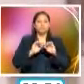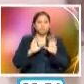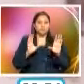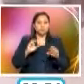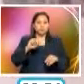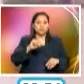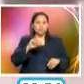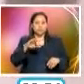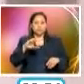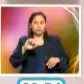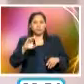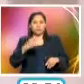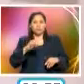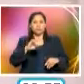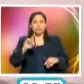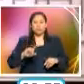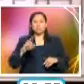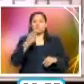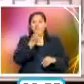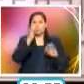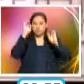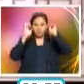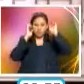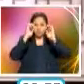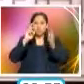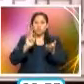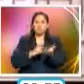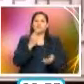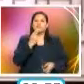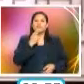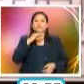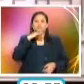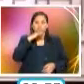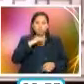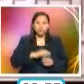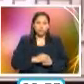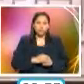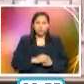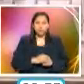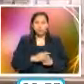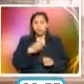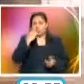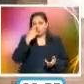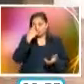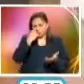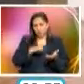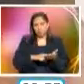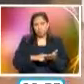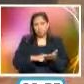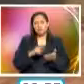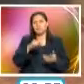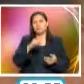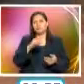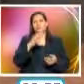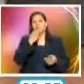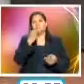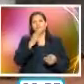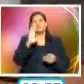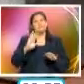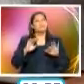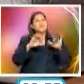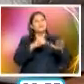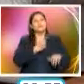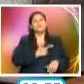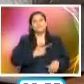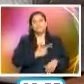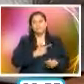efectivamente Máximo González con esta exposición Reciclaje, Sí. creo que va a ser las delicias de todos los asistentes.